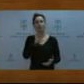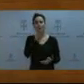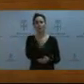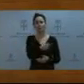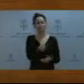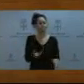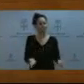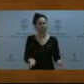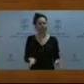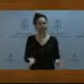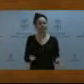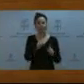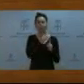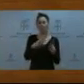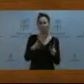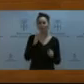Partido Popular,